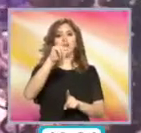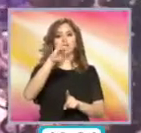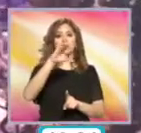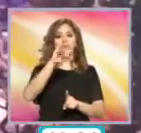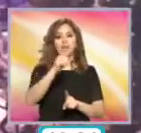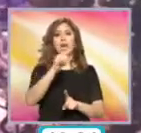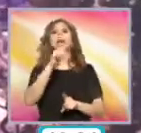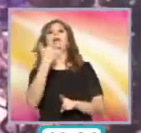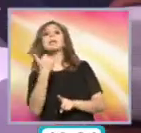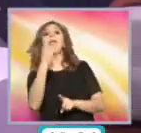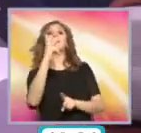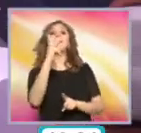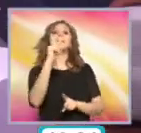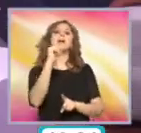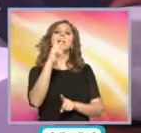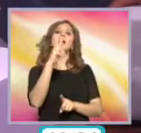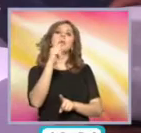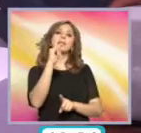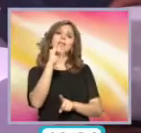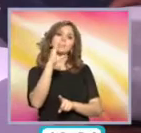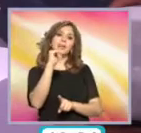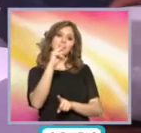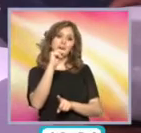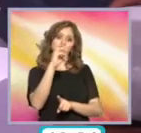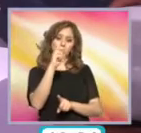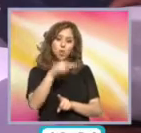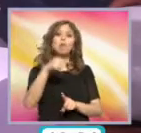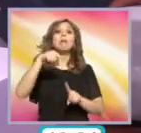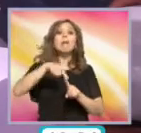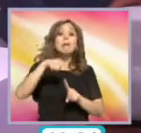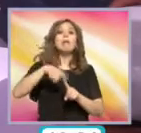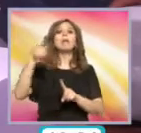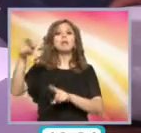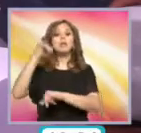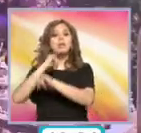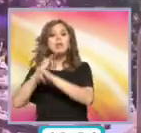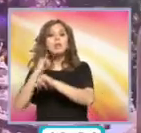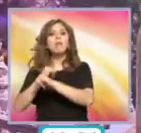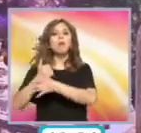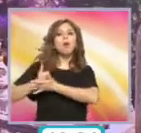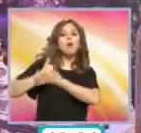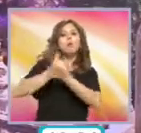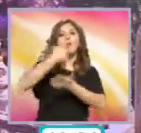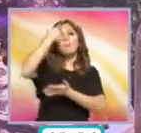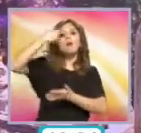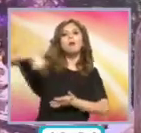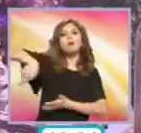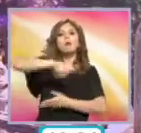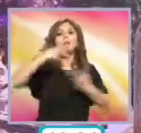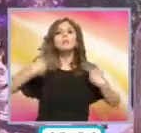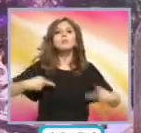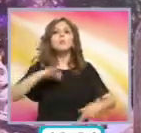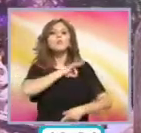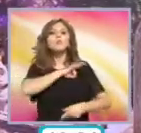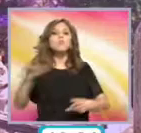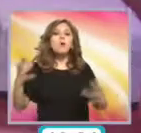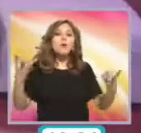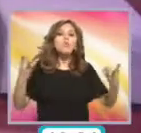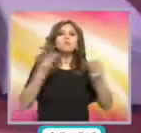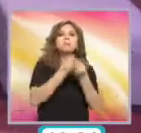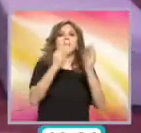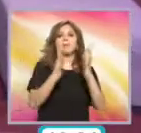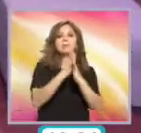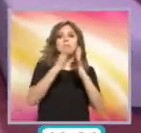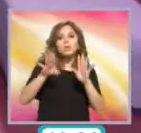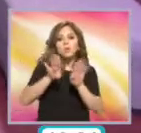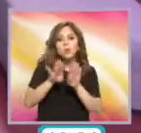mundo. Y hoy Internet, si lo recordamos, ha promovido mucho la participación de personas y la forma en la que nos involucramos con